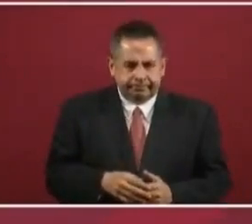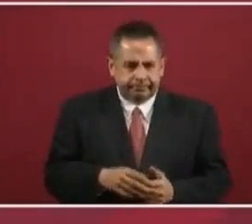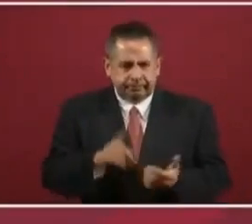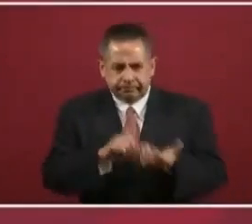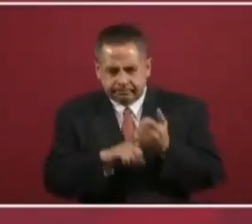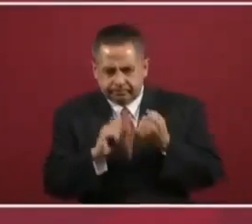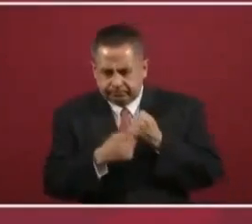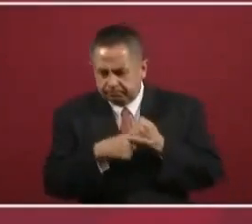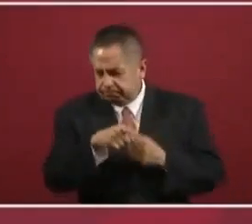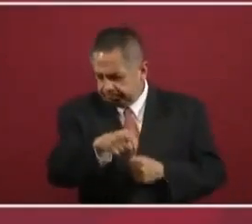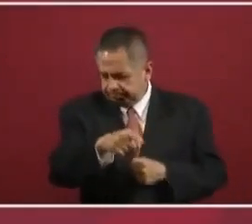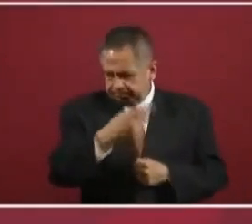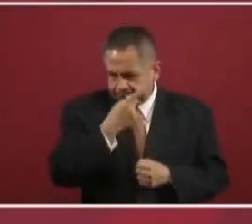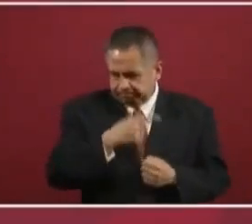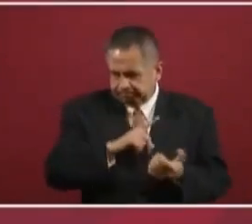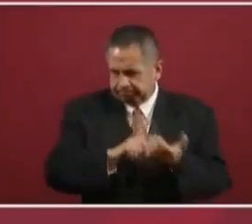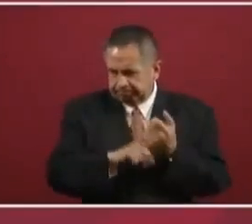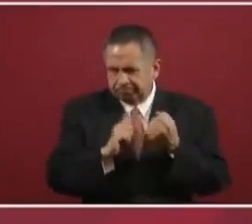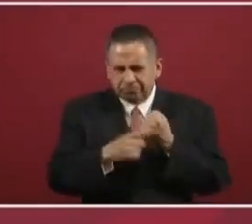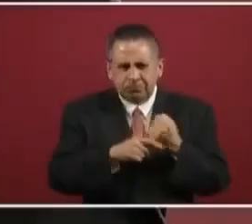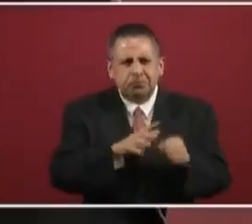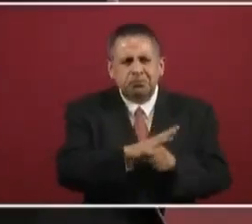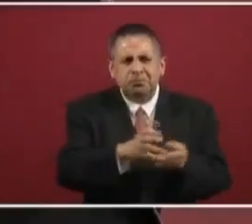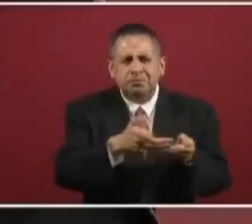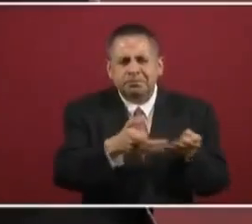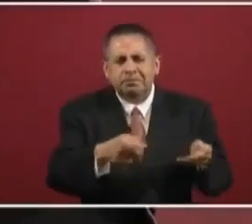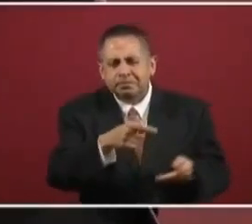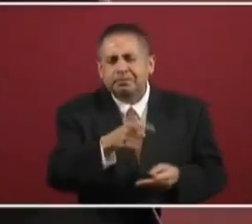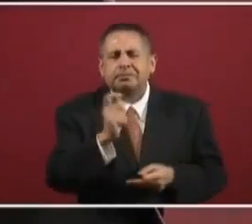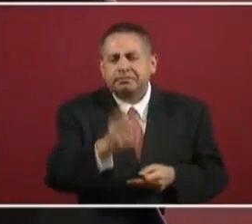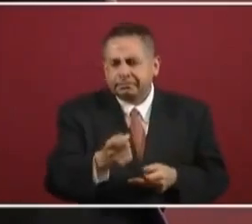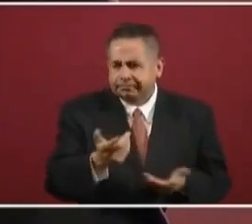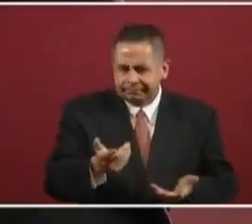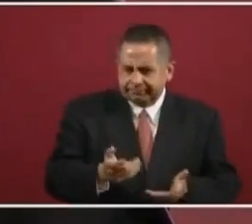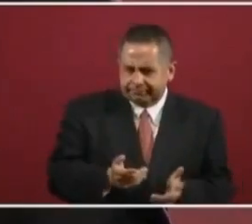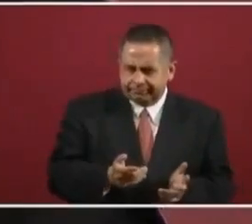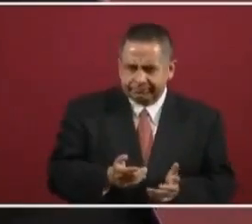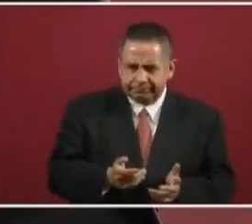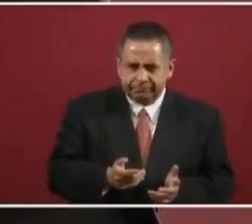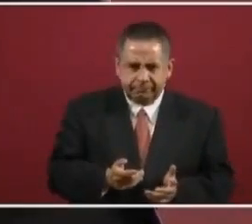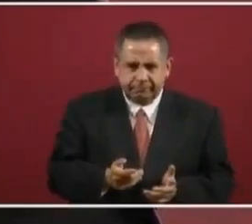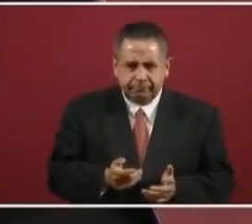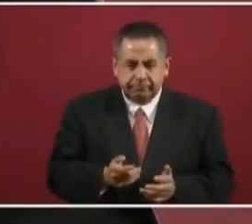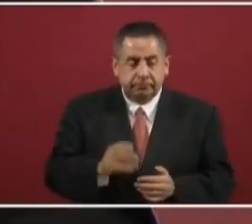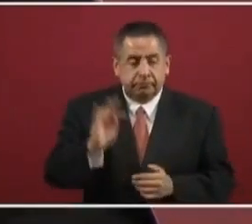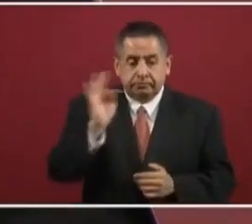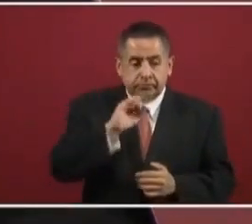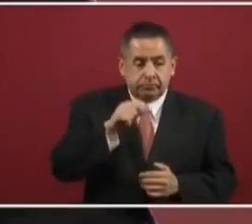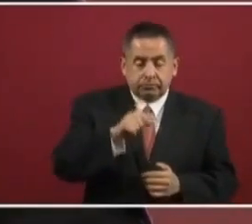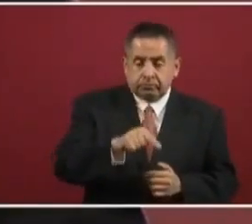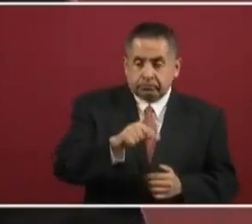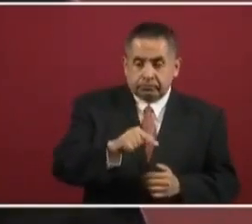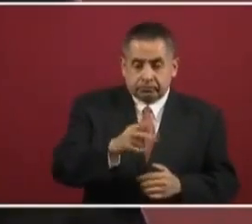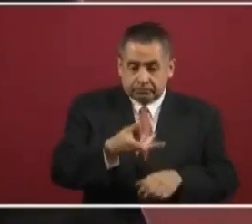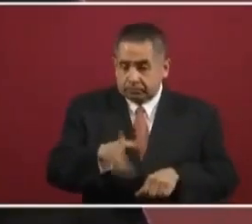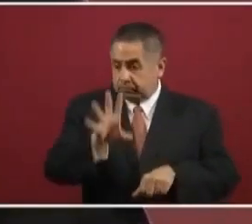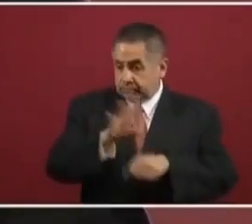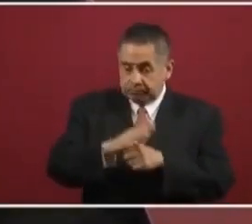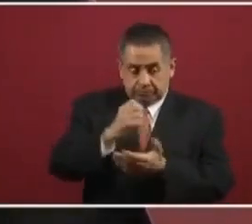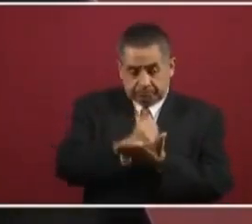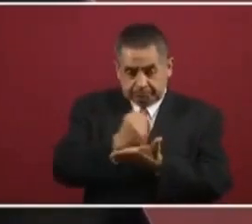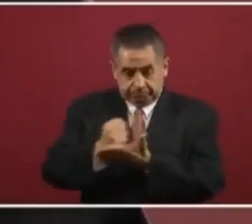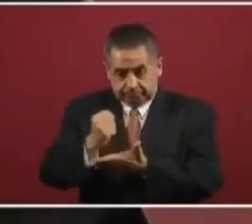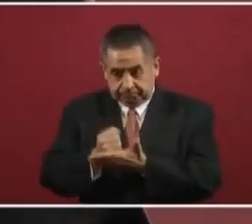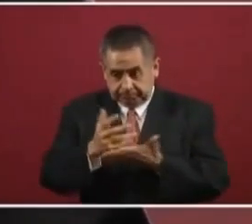asunto Sí qué terreno es este si ya se otorgaron los